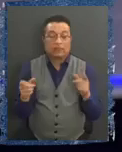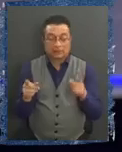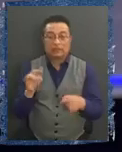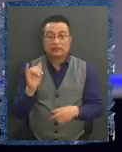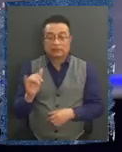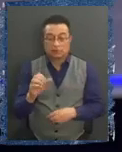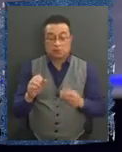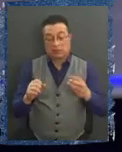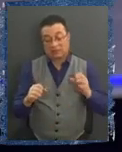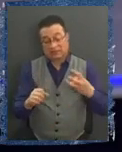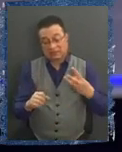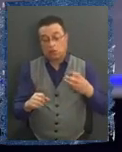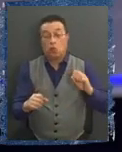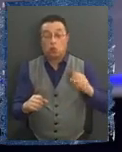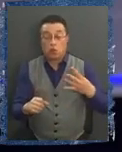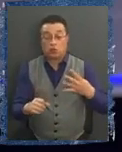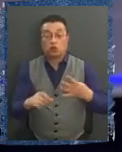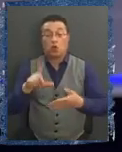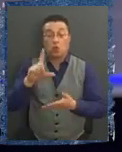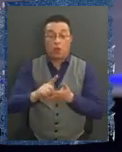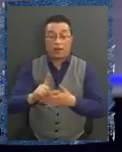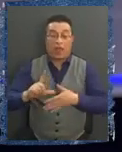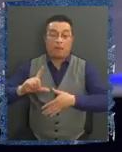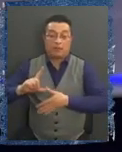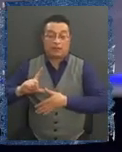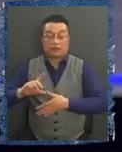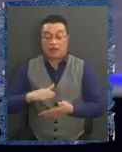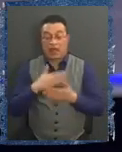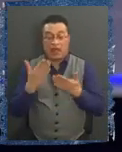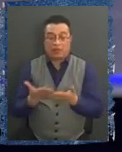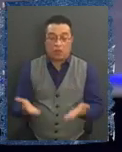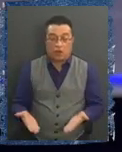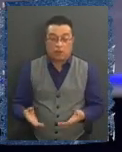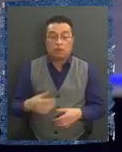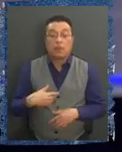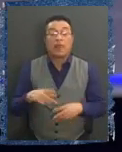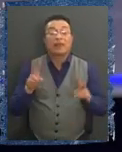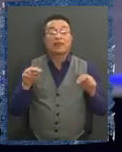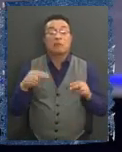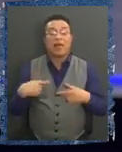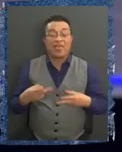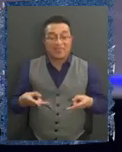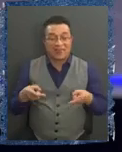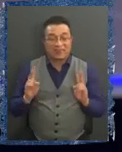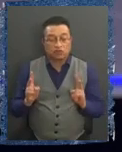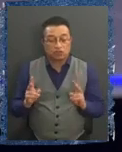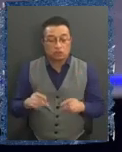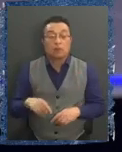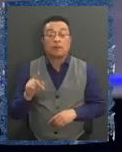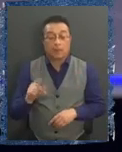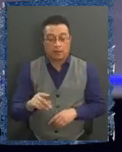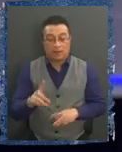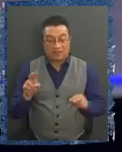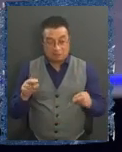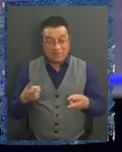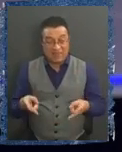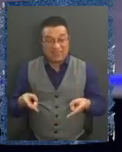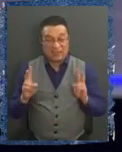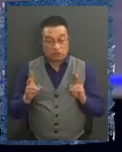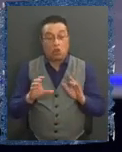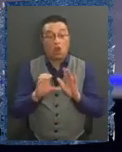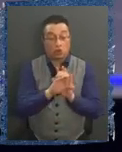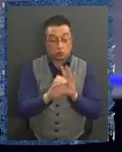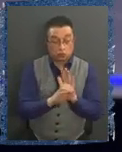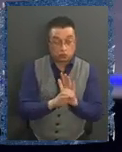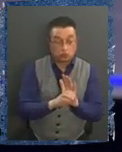tercer y cuarto lugar en América Latina hasta ahora. Ya. ¿Y en términos de derechos? En términos de derechos, la Constitución